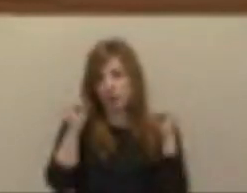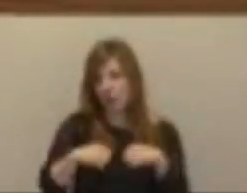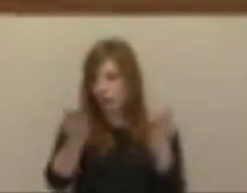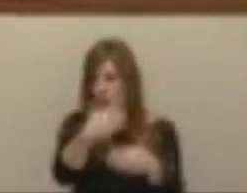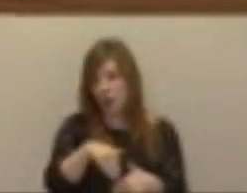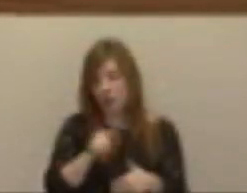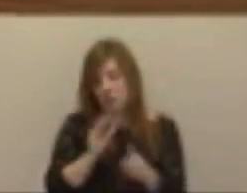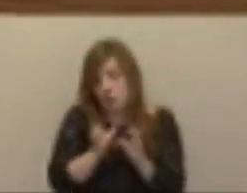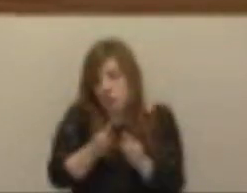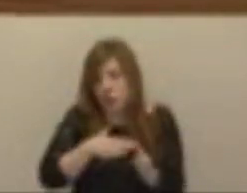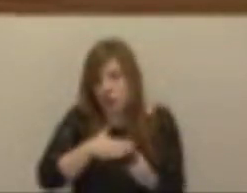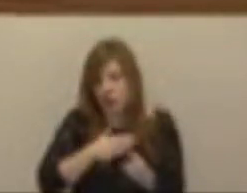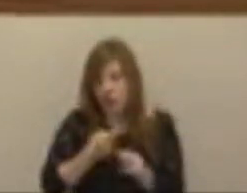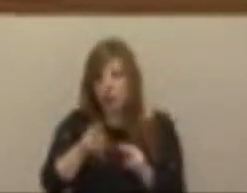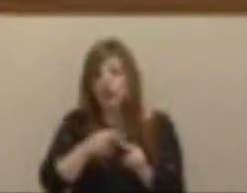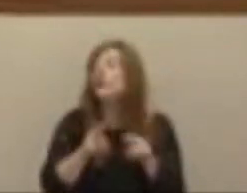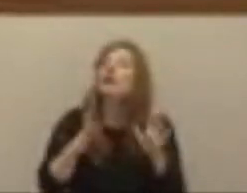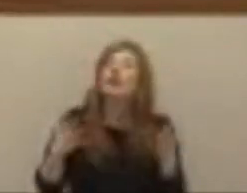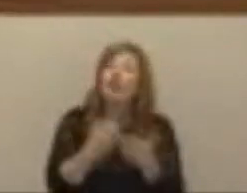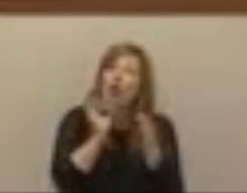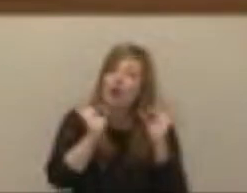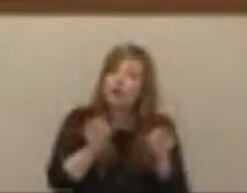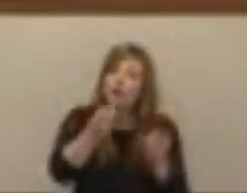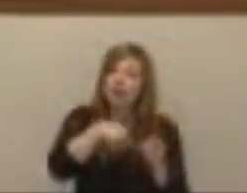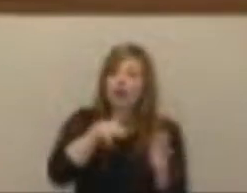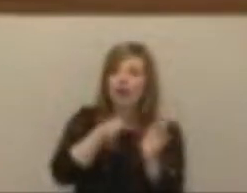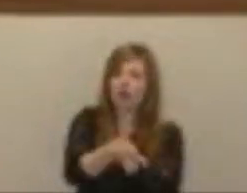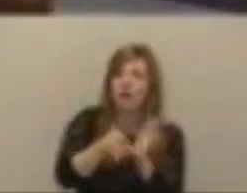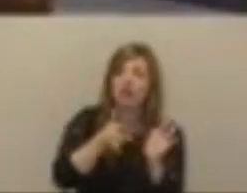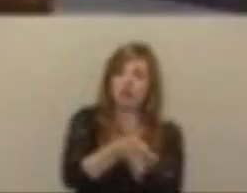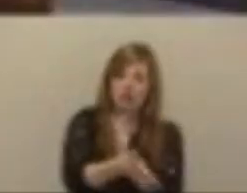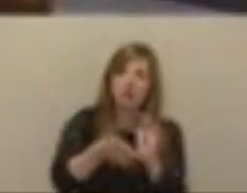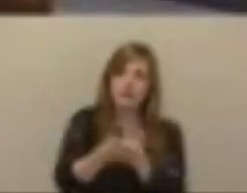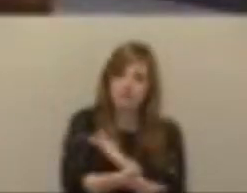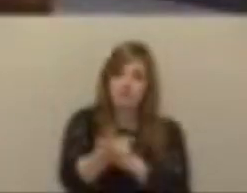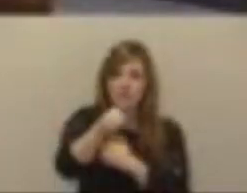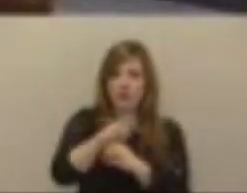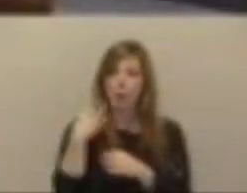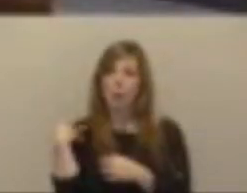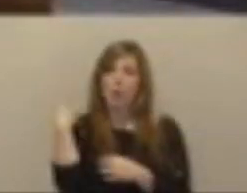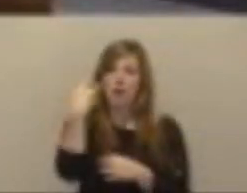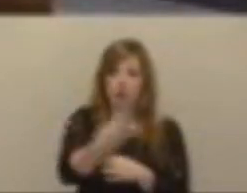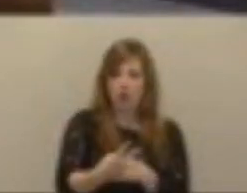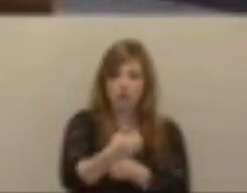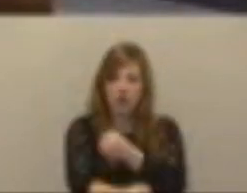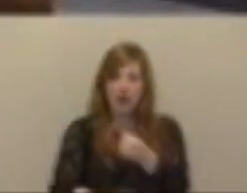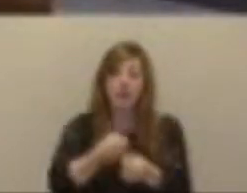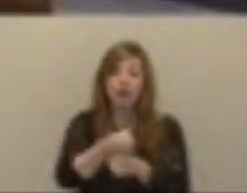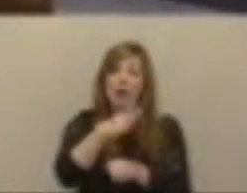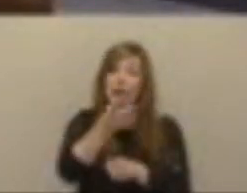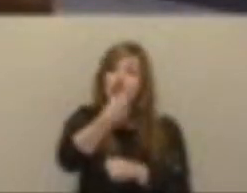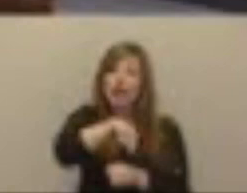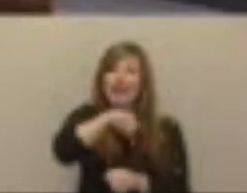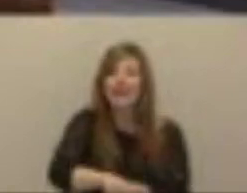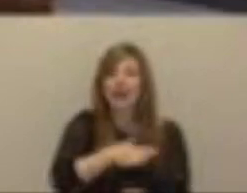este grupo parlamentario. Y todo eso lo iremos sacando a lo largo de estos 4 años, a lo largo de esta legislatura, porque venimos aquí para